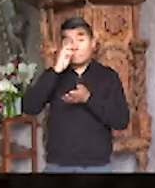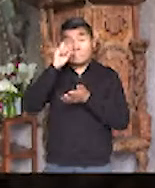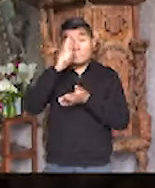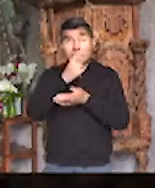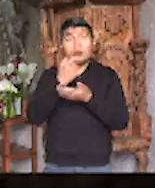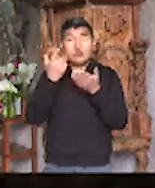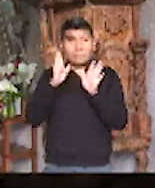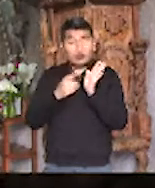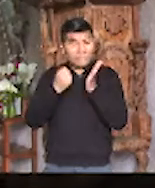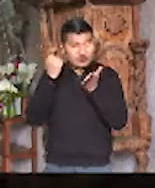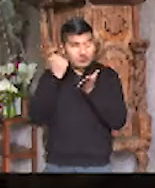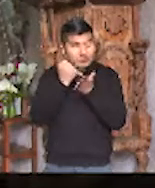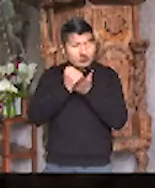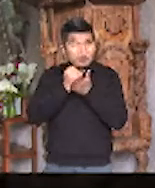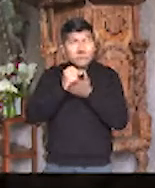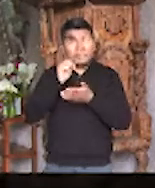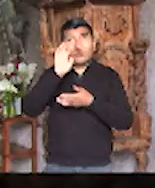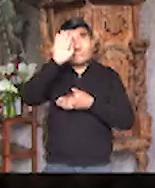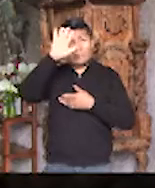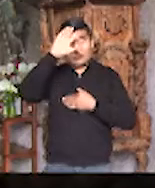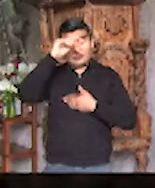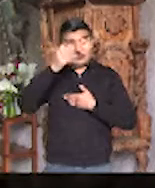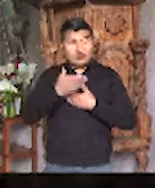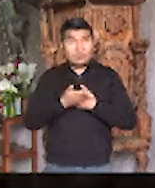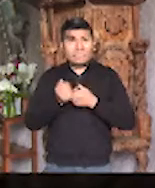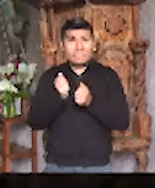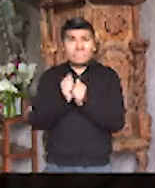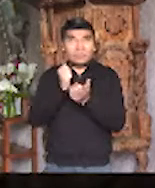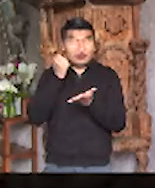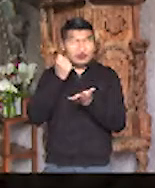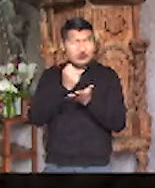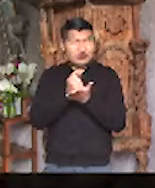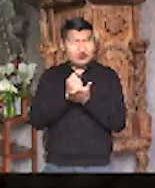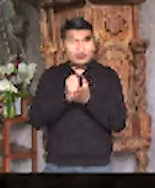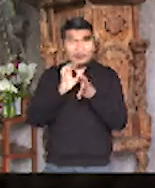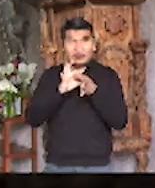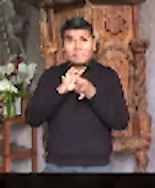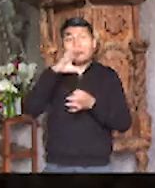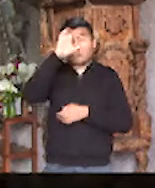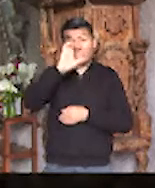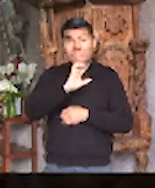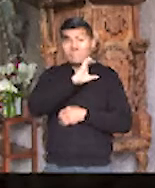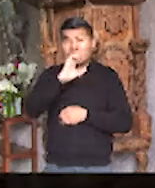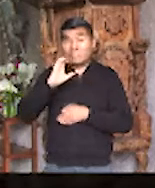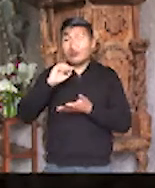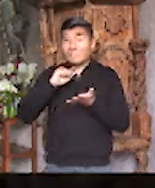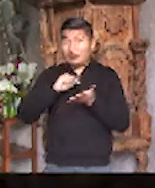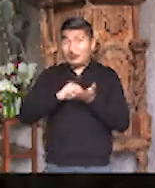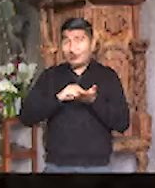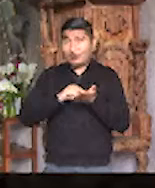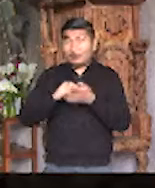marcado a su hijo con el sello de la cruz este es el